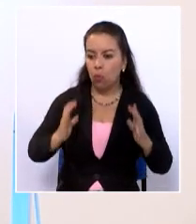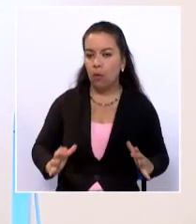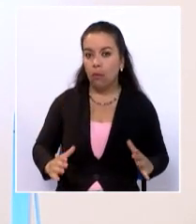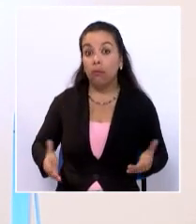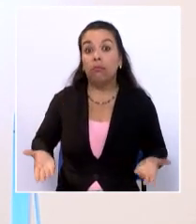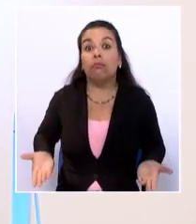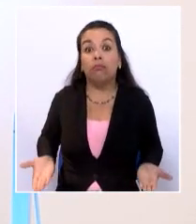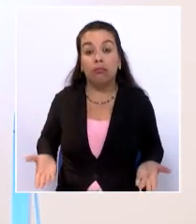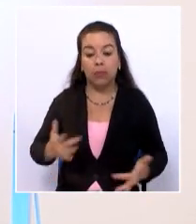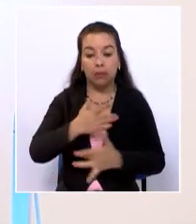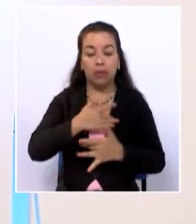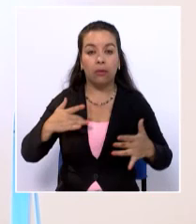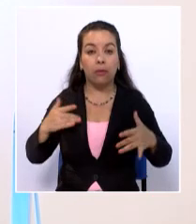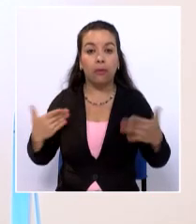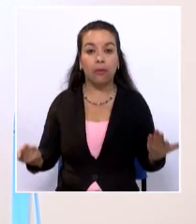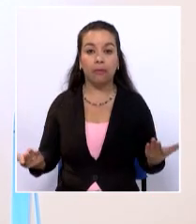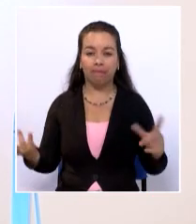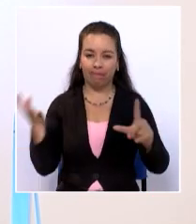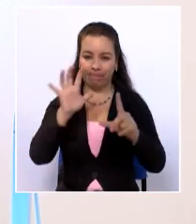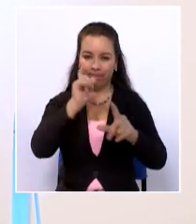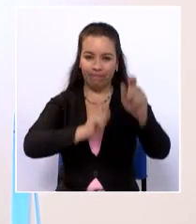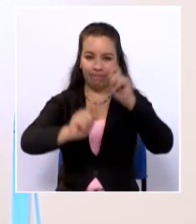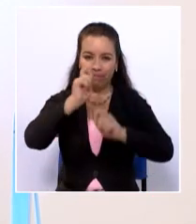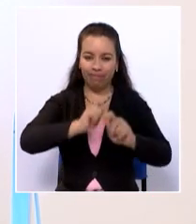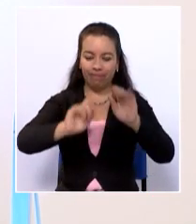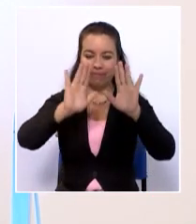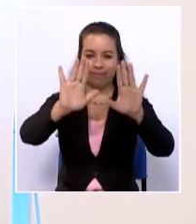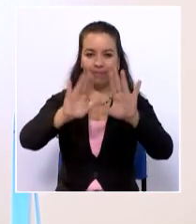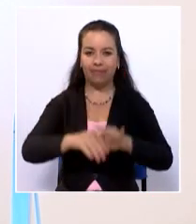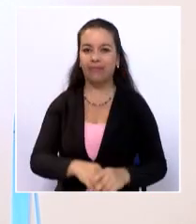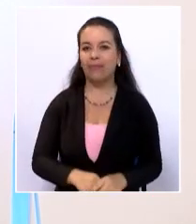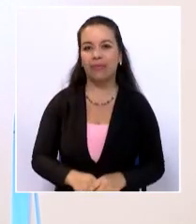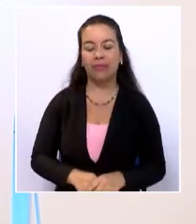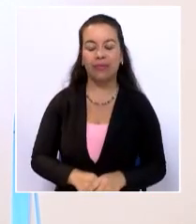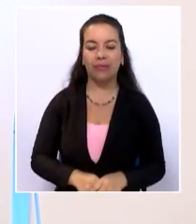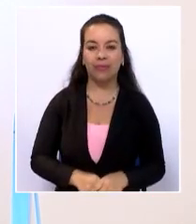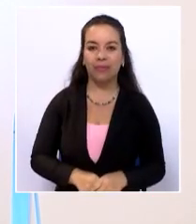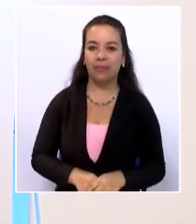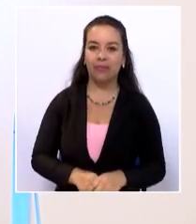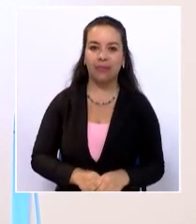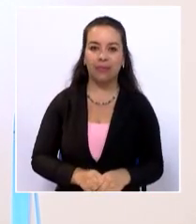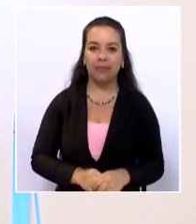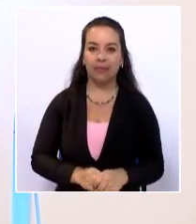dónde queda nuestra salud vamos a ir a este corte de comerciales y ya regresamos con ustedes